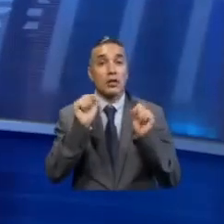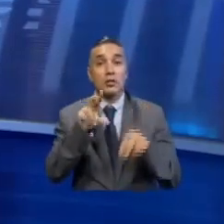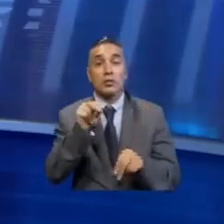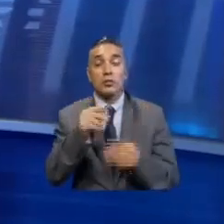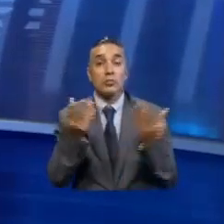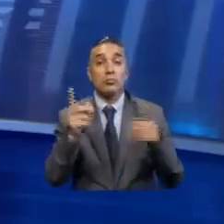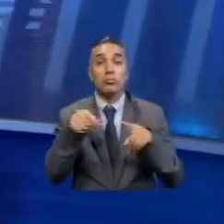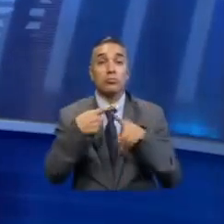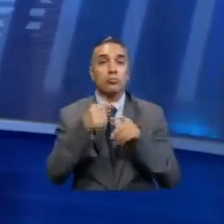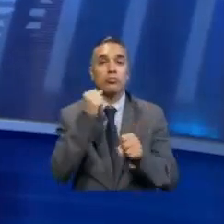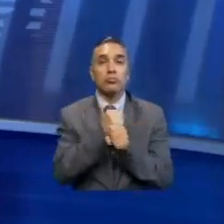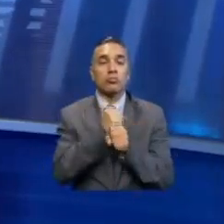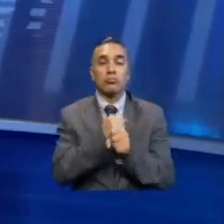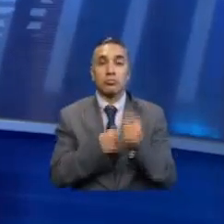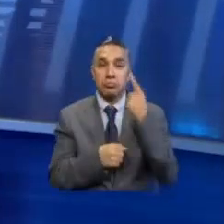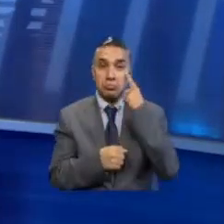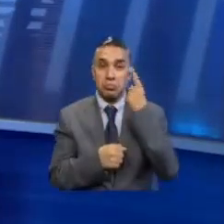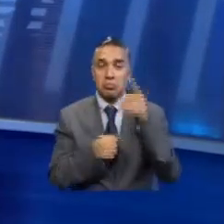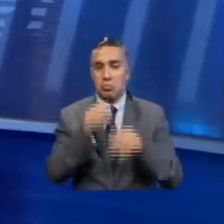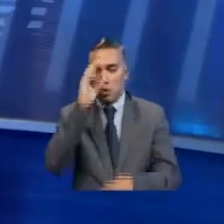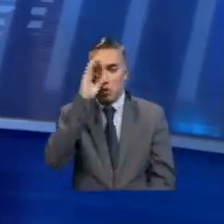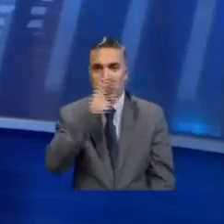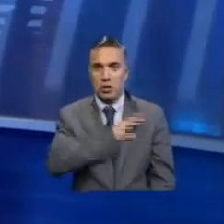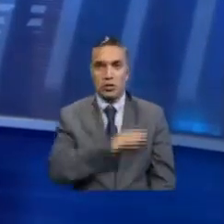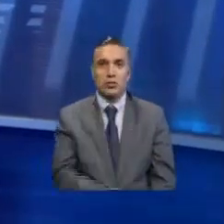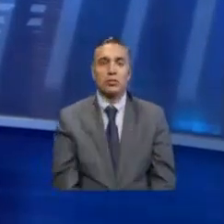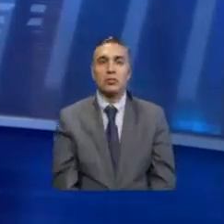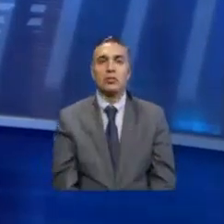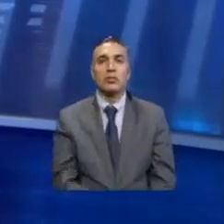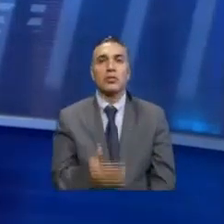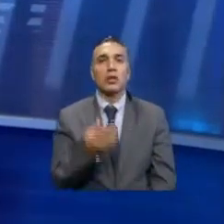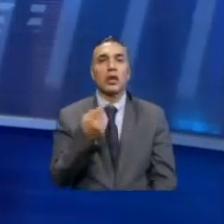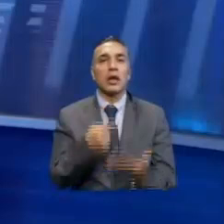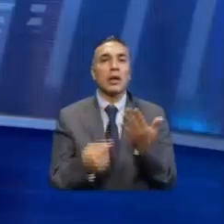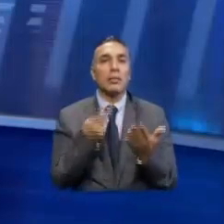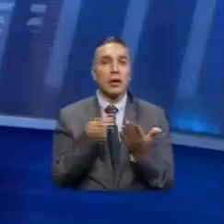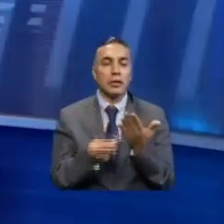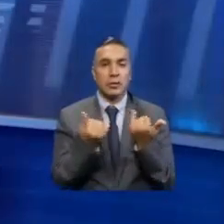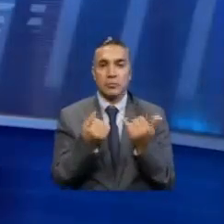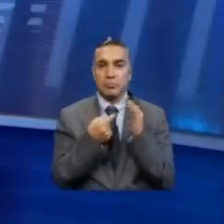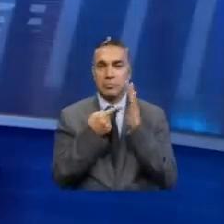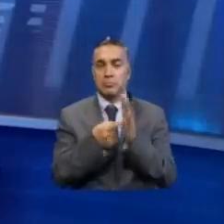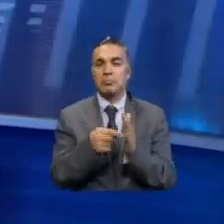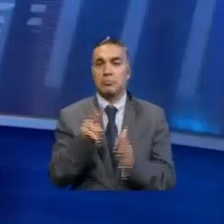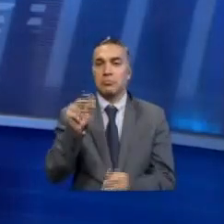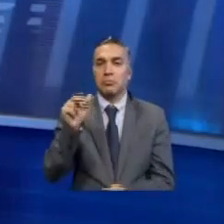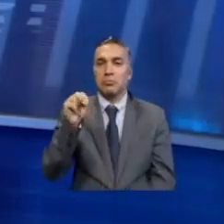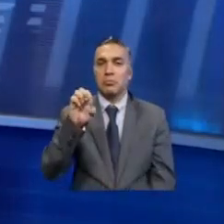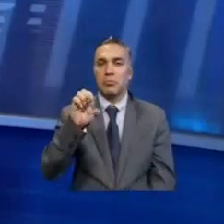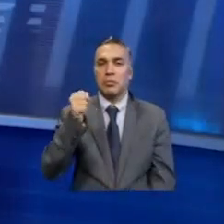un operativo que realiza la Policía Nacional y resultados que los presenta inmediatamente. Vanessa, ¿tienen los datos a esta hora? Cuéntanos, buen